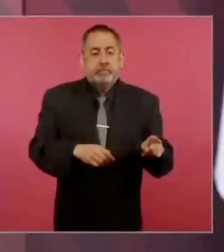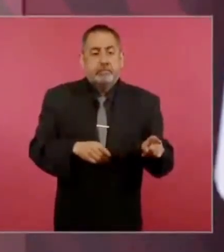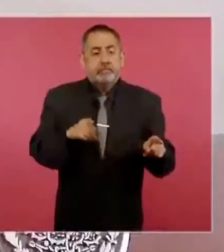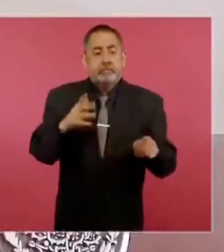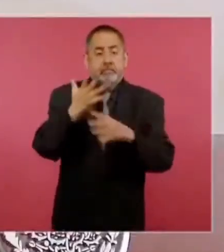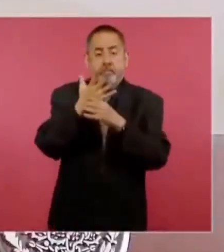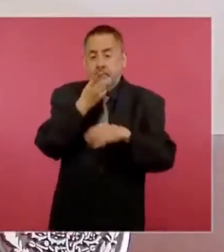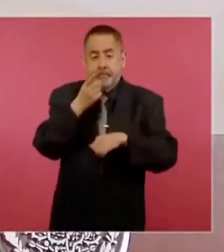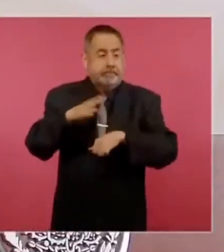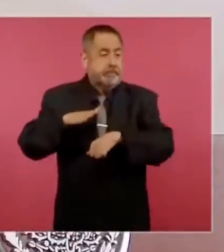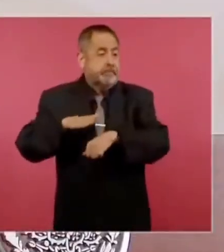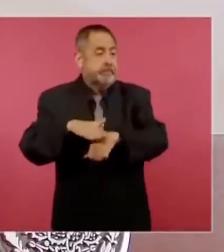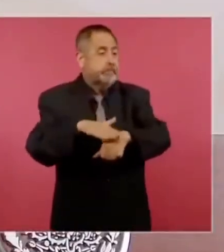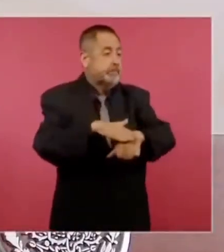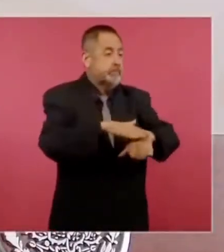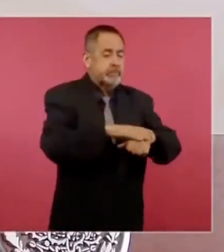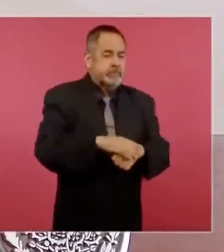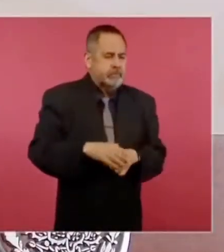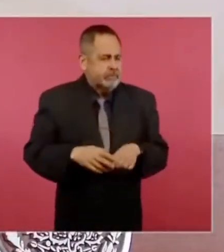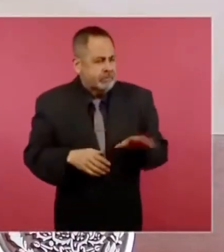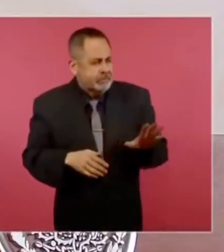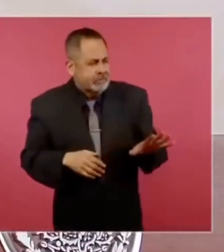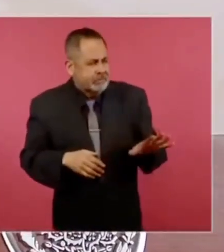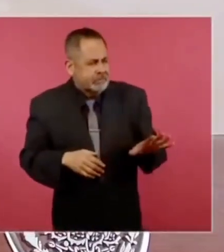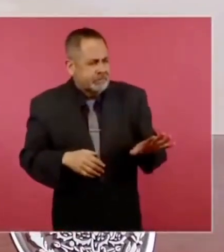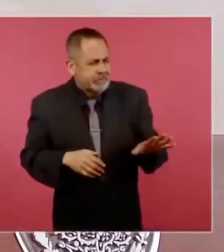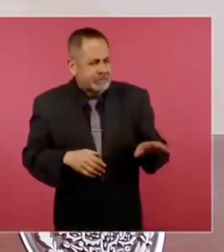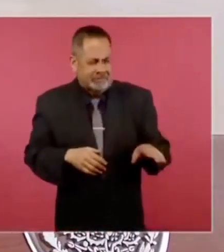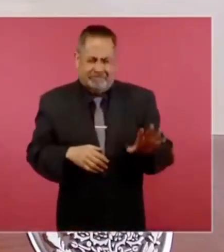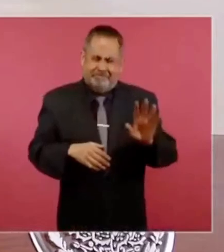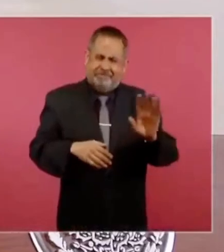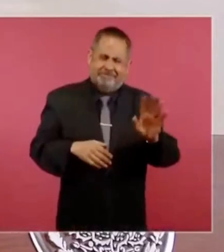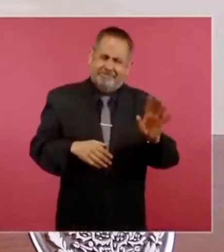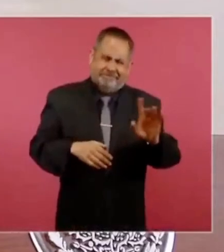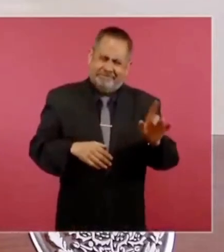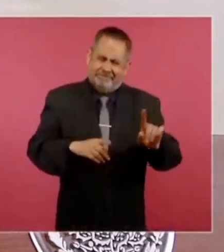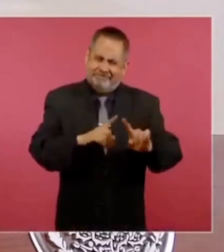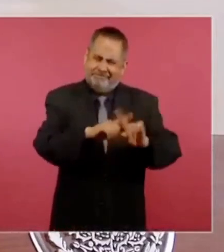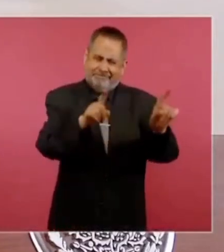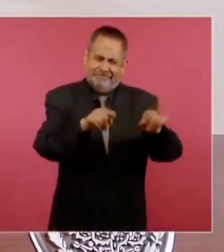dijo a los asistentes que no veía paralelismo